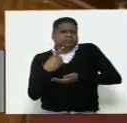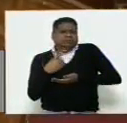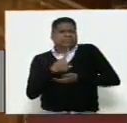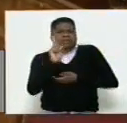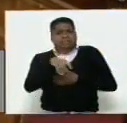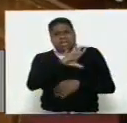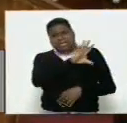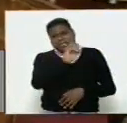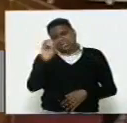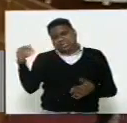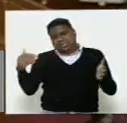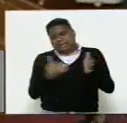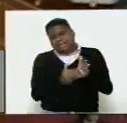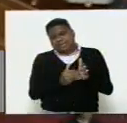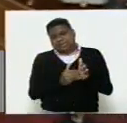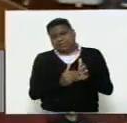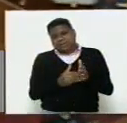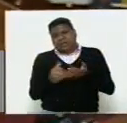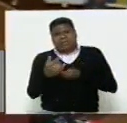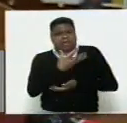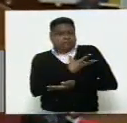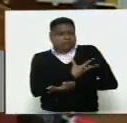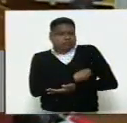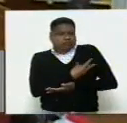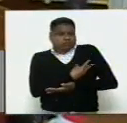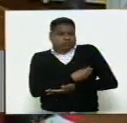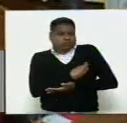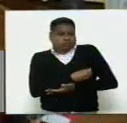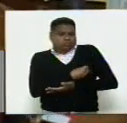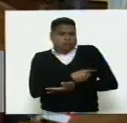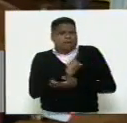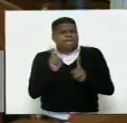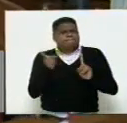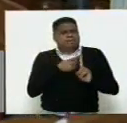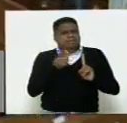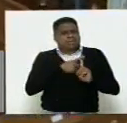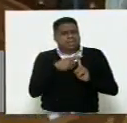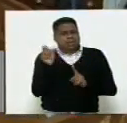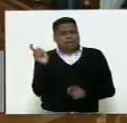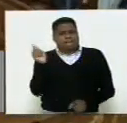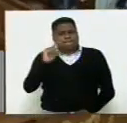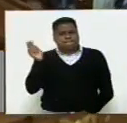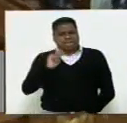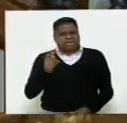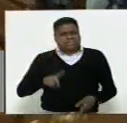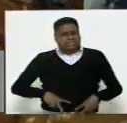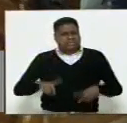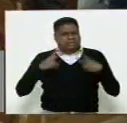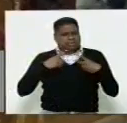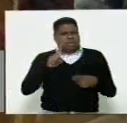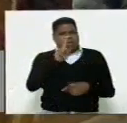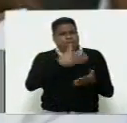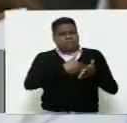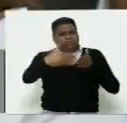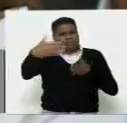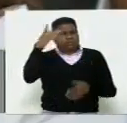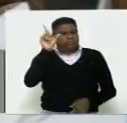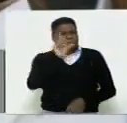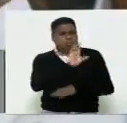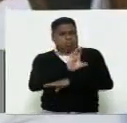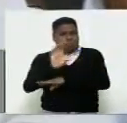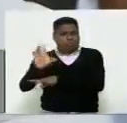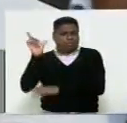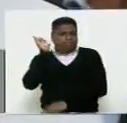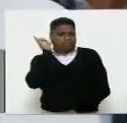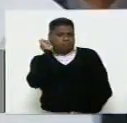500.000 mujeres que amamantan también los primeros meses de vida, ese millón de mujeres tengan la protección